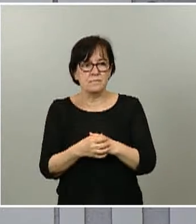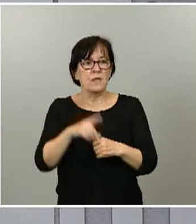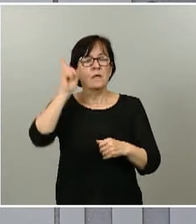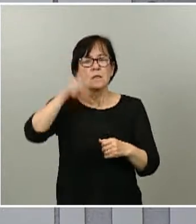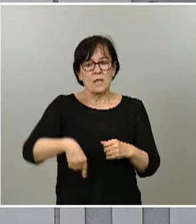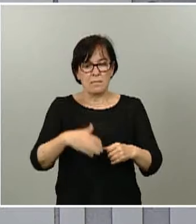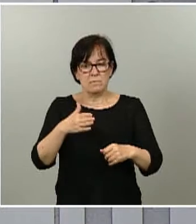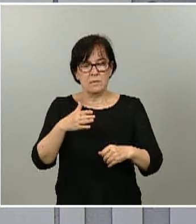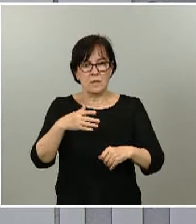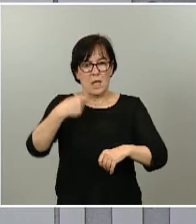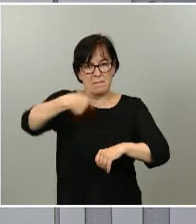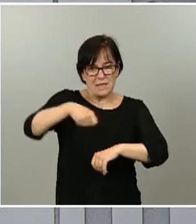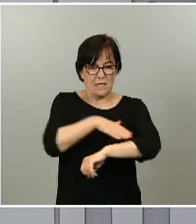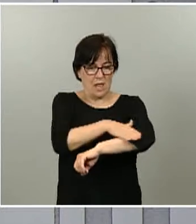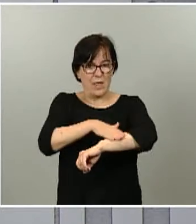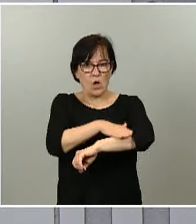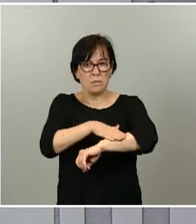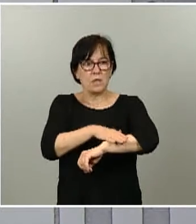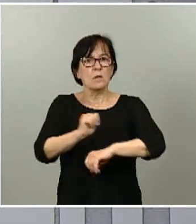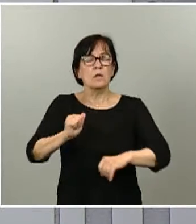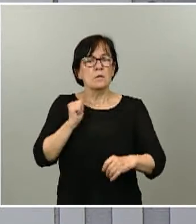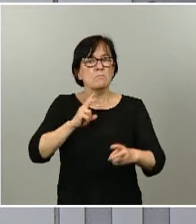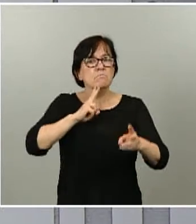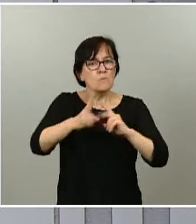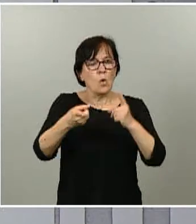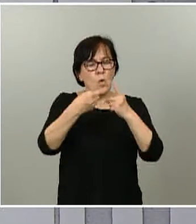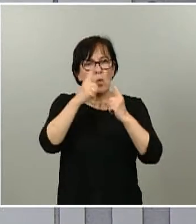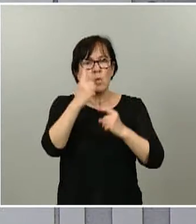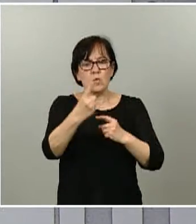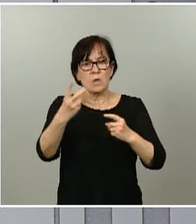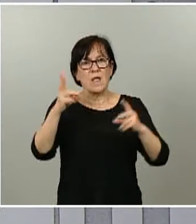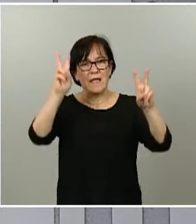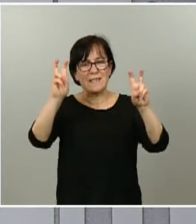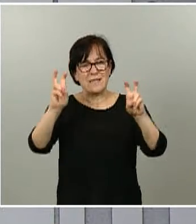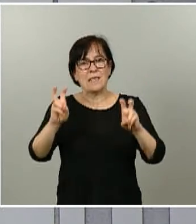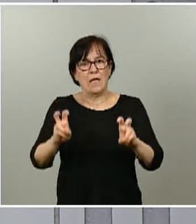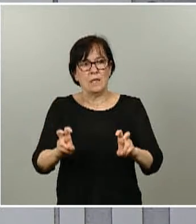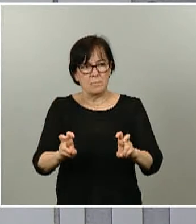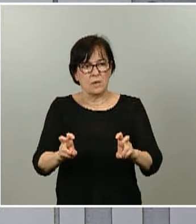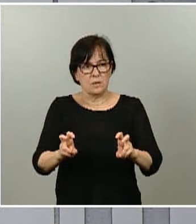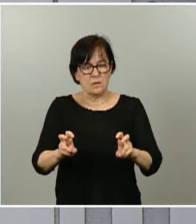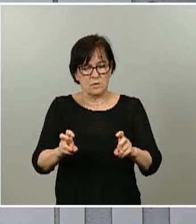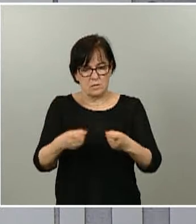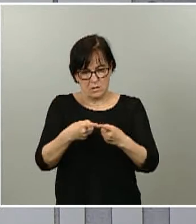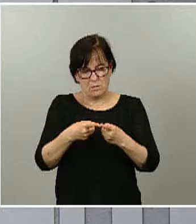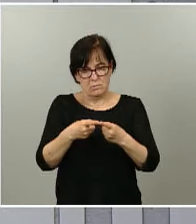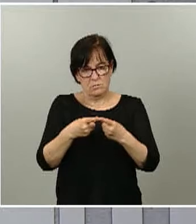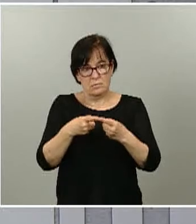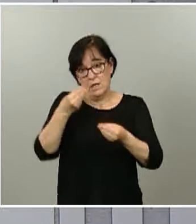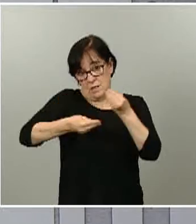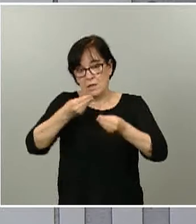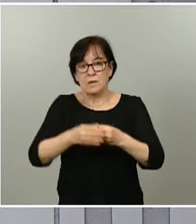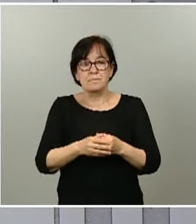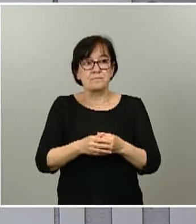del Gobierno tuvo ocasión de responder una a una a las cuestiones que allí se fueran planteando. Tras la emisión